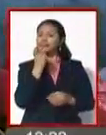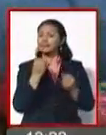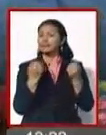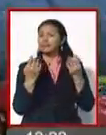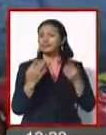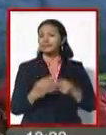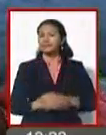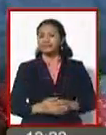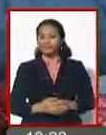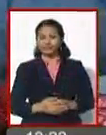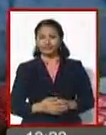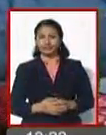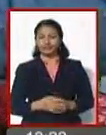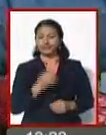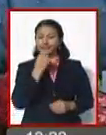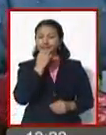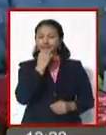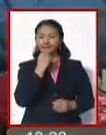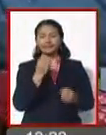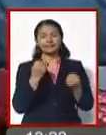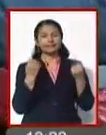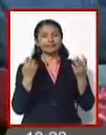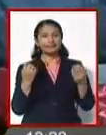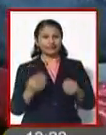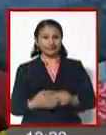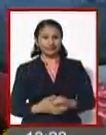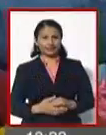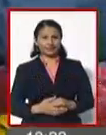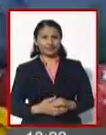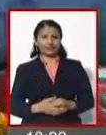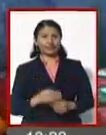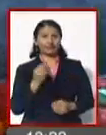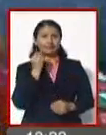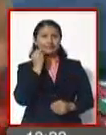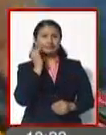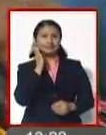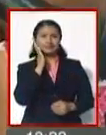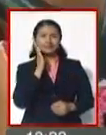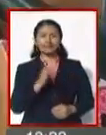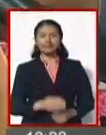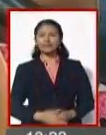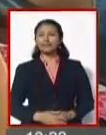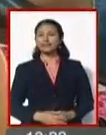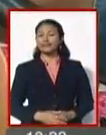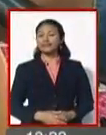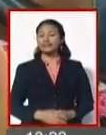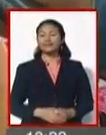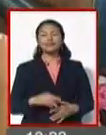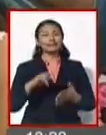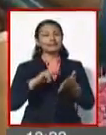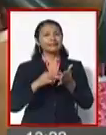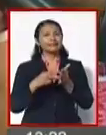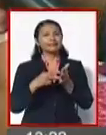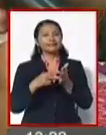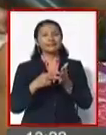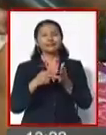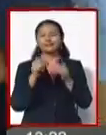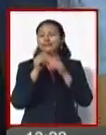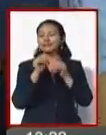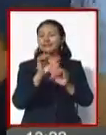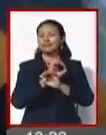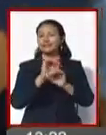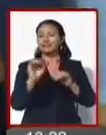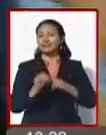Sí. ¿Sí? Te quiero mucho, mamá. Un beso. No hay como describir, no hay palabra para